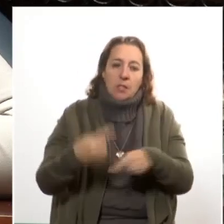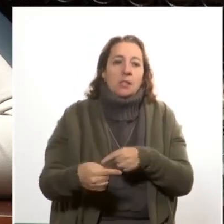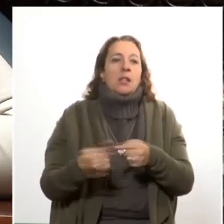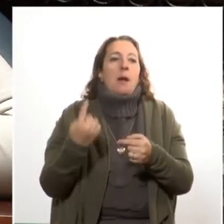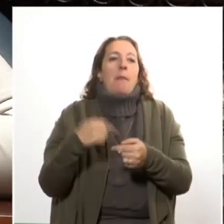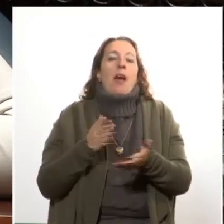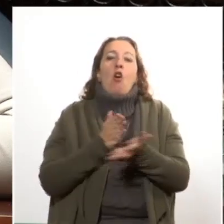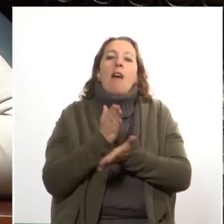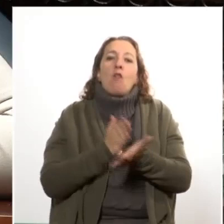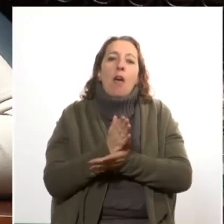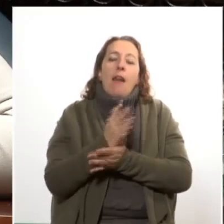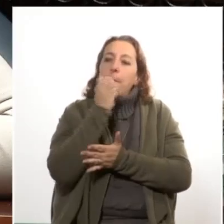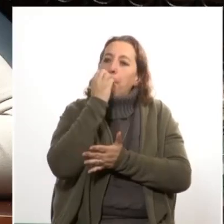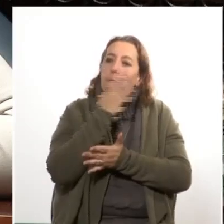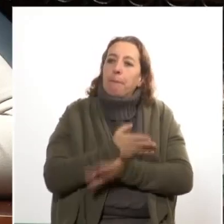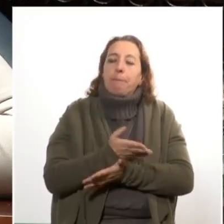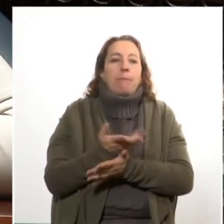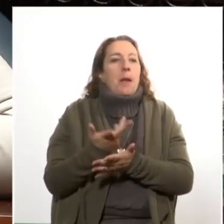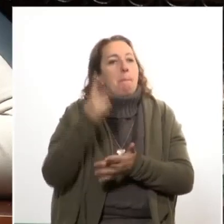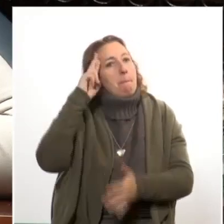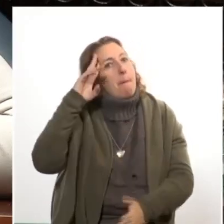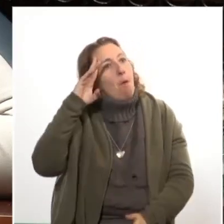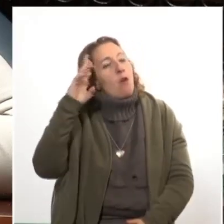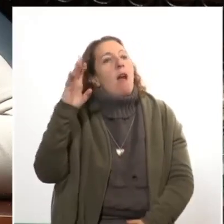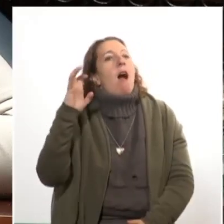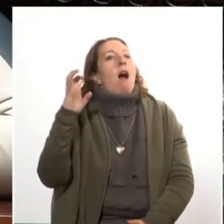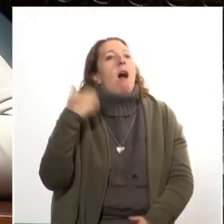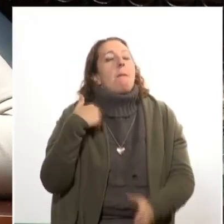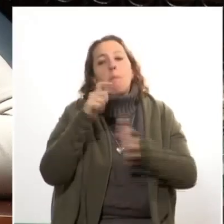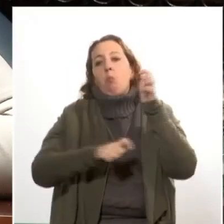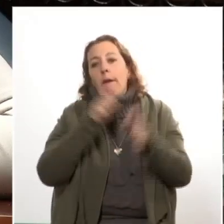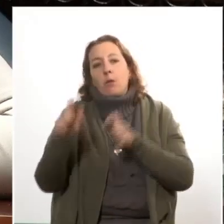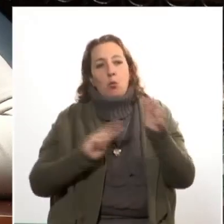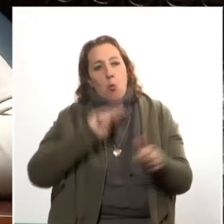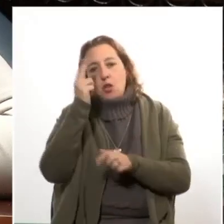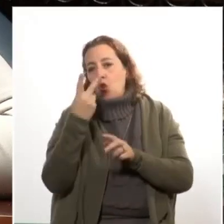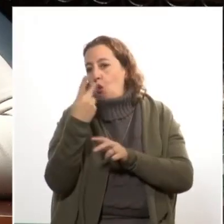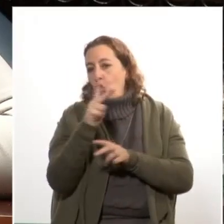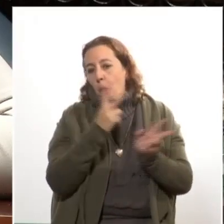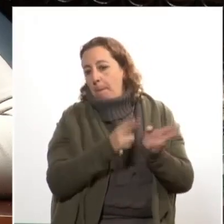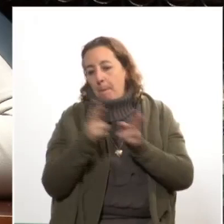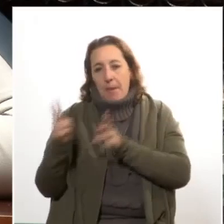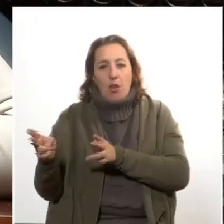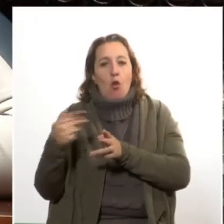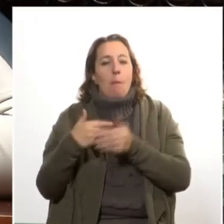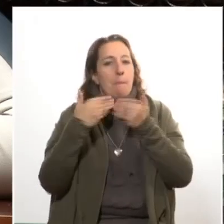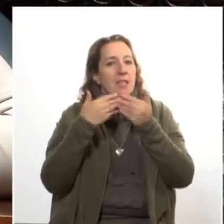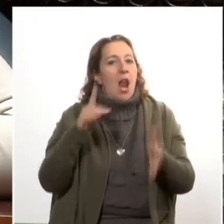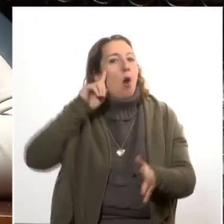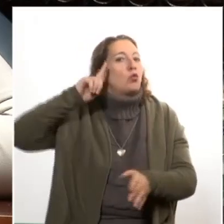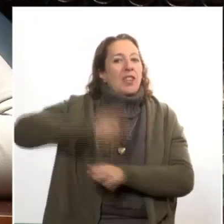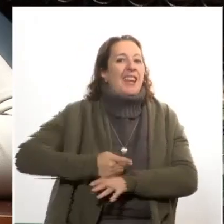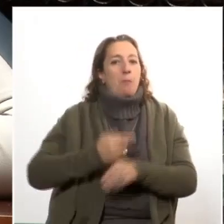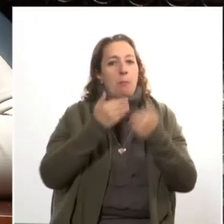para colaborar y enriquecer la memoria del pueblo uruguayo sobre los dos periodos que comenzaron con el autoritarismo, que se inició